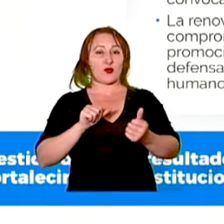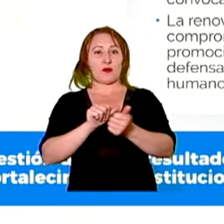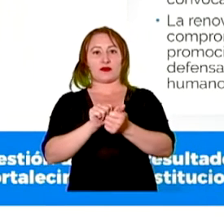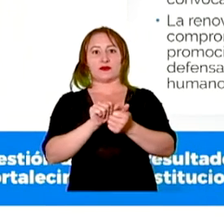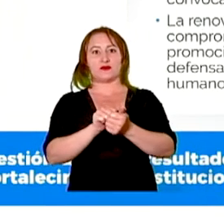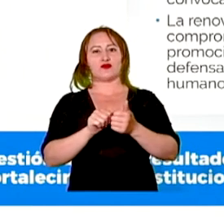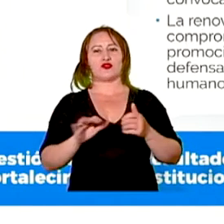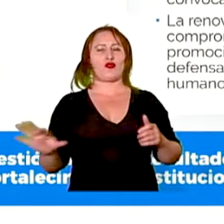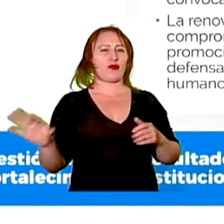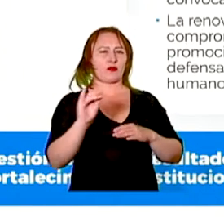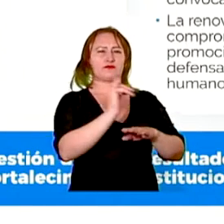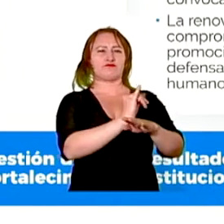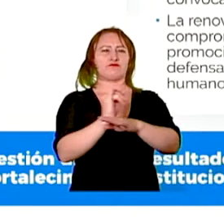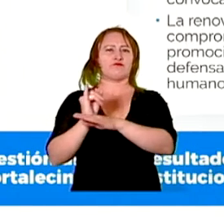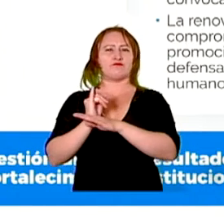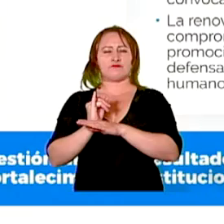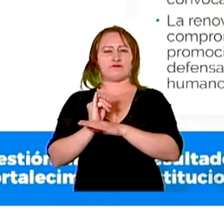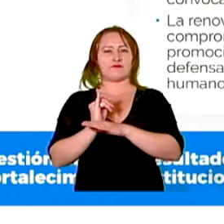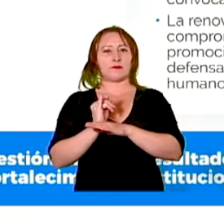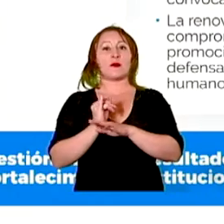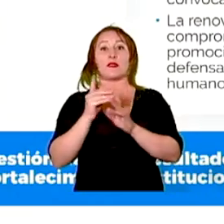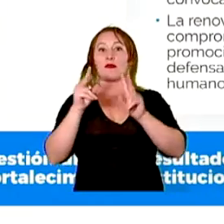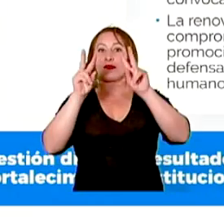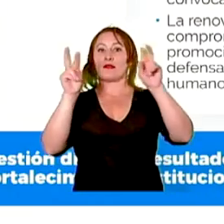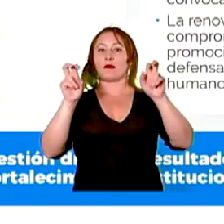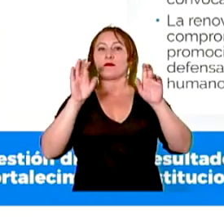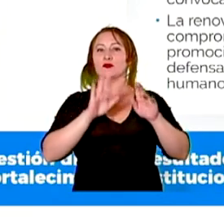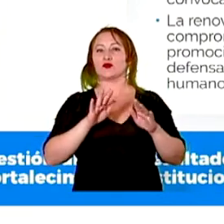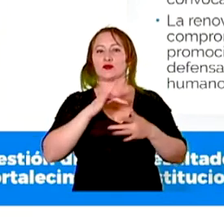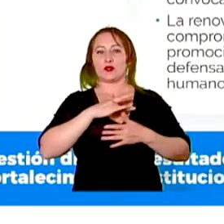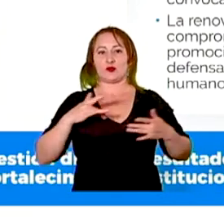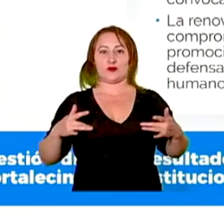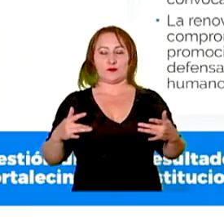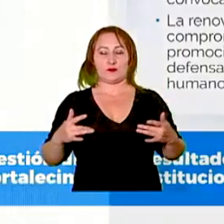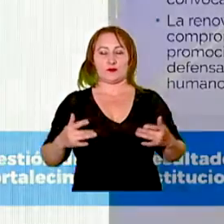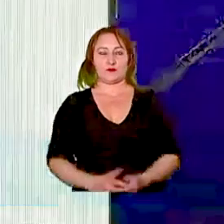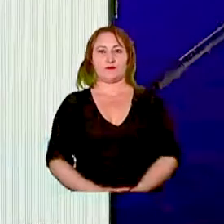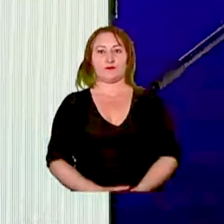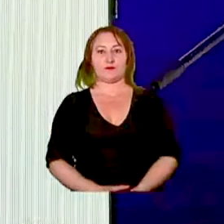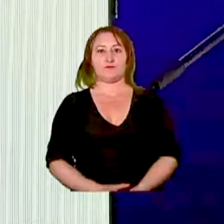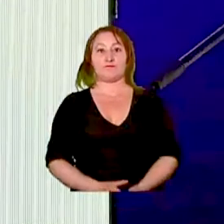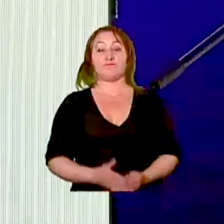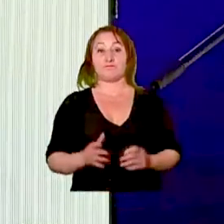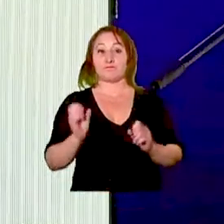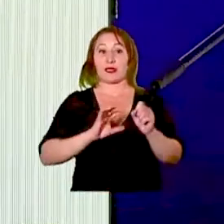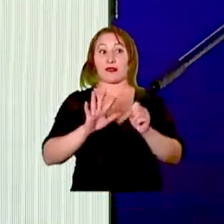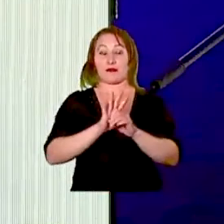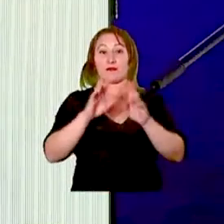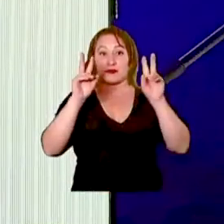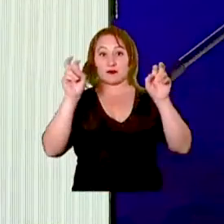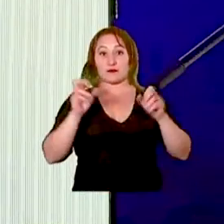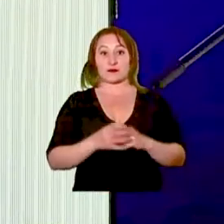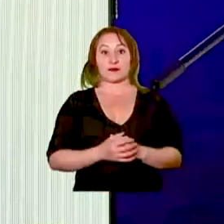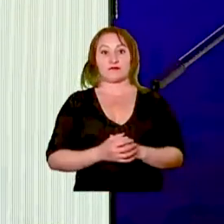a toda la institucionalidad en el tema de salud frente a la pandemia. Fueron muchas las lecciones que